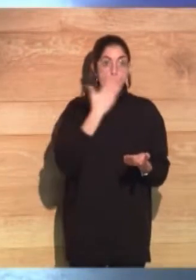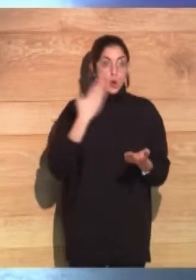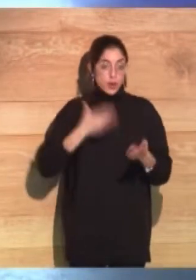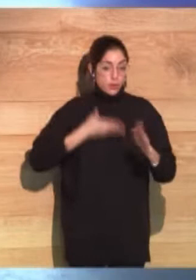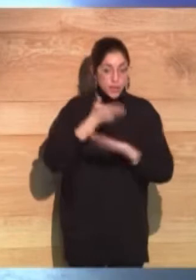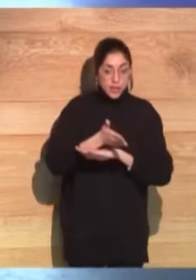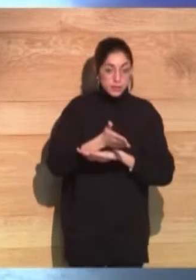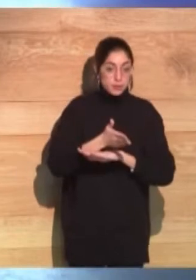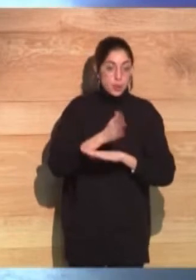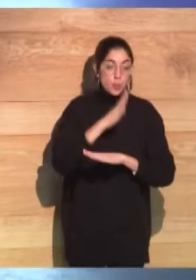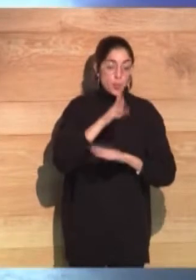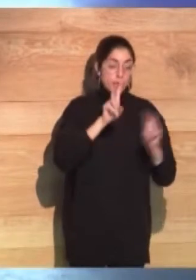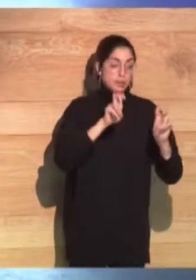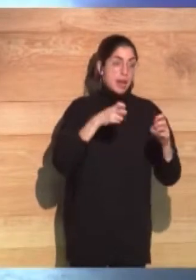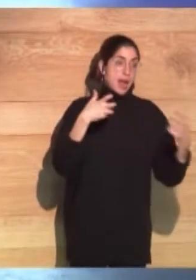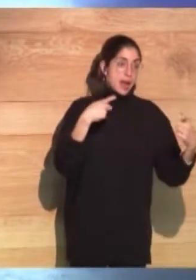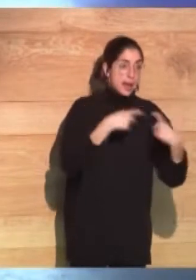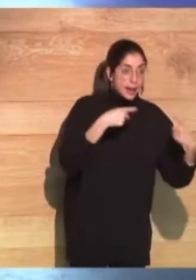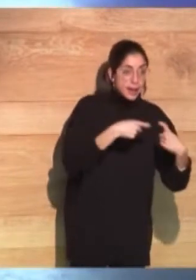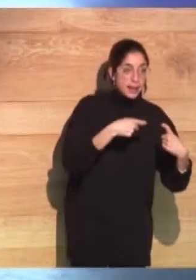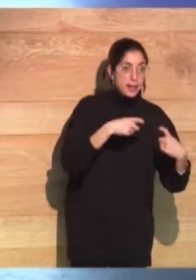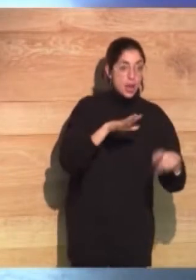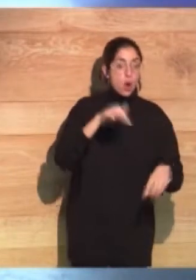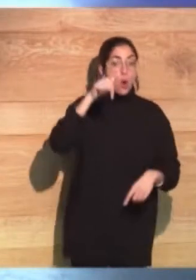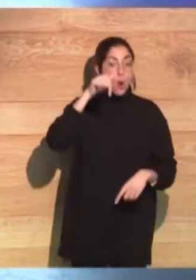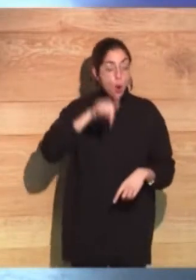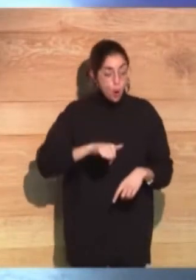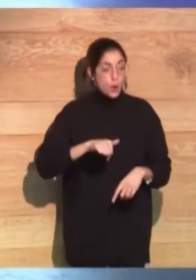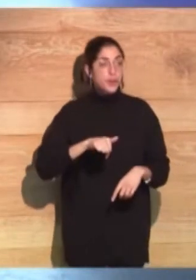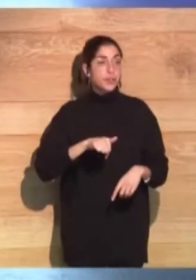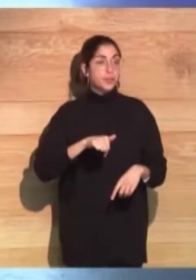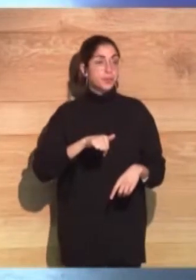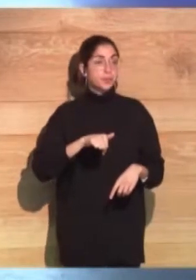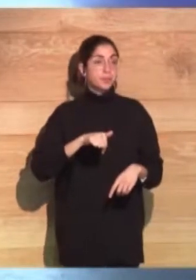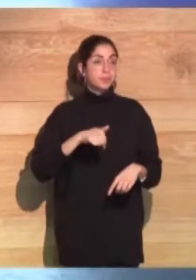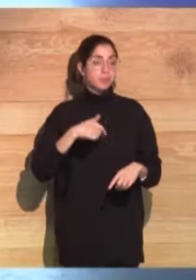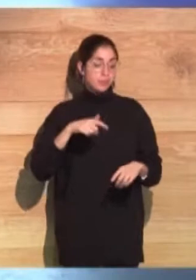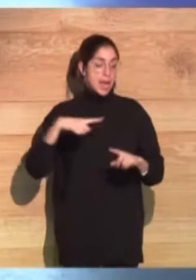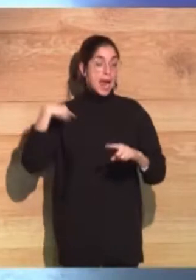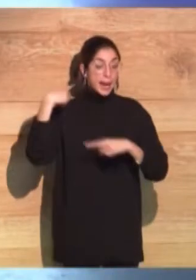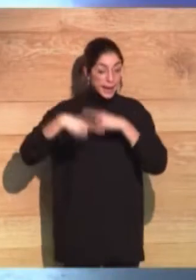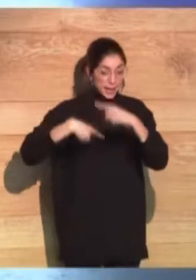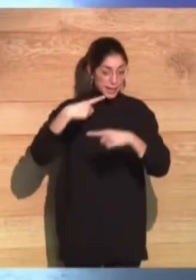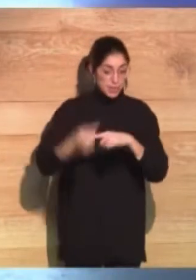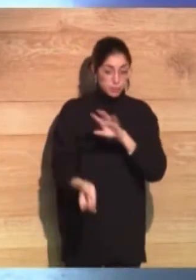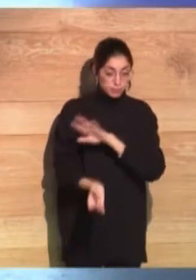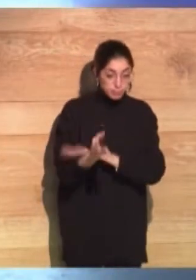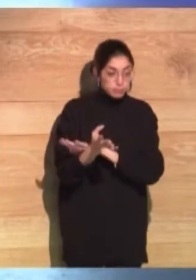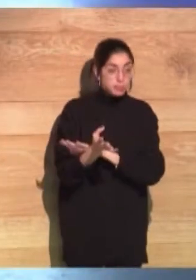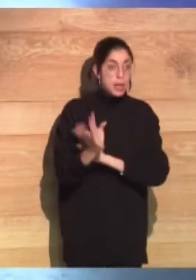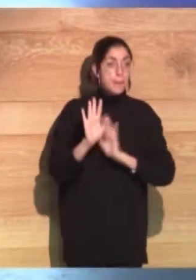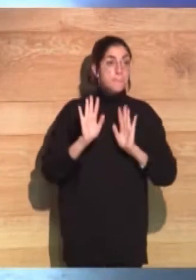guerra. Hoy tenemos una generación que todavía